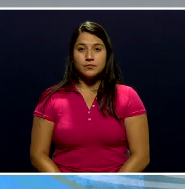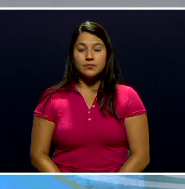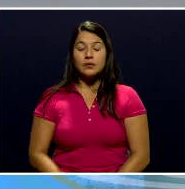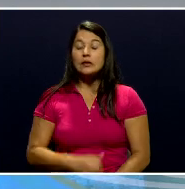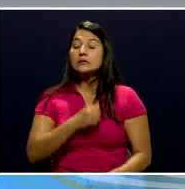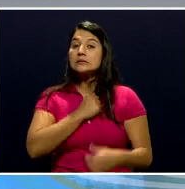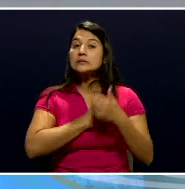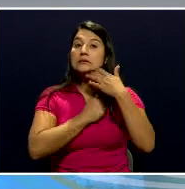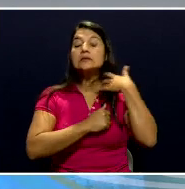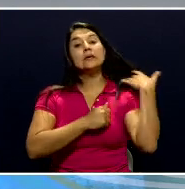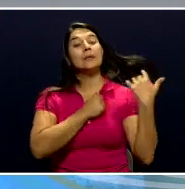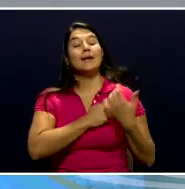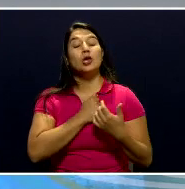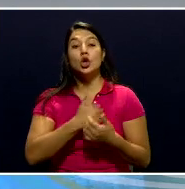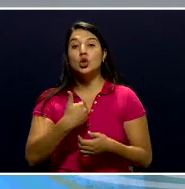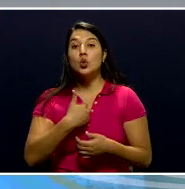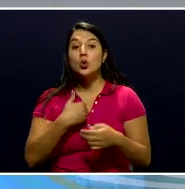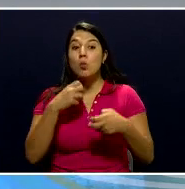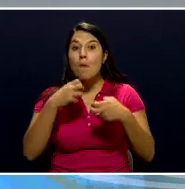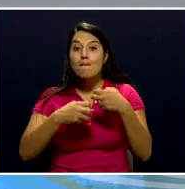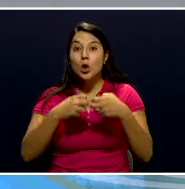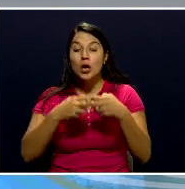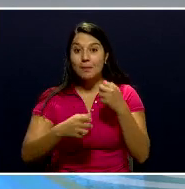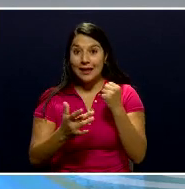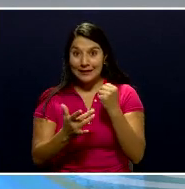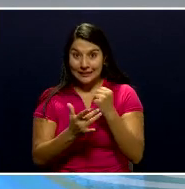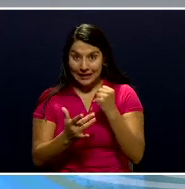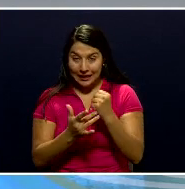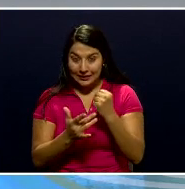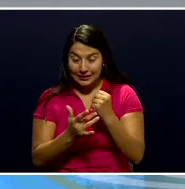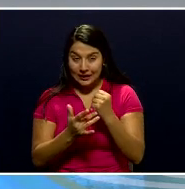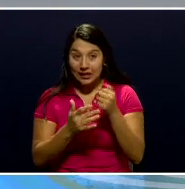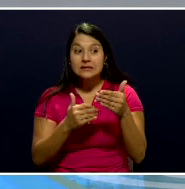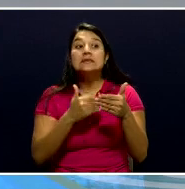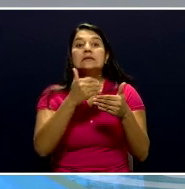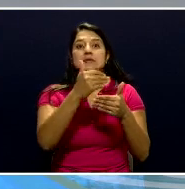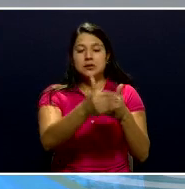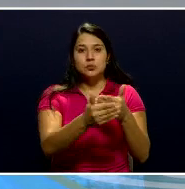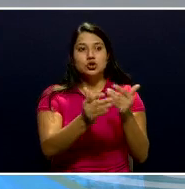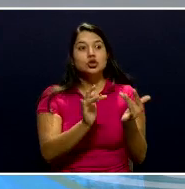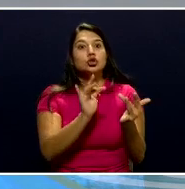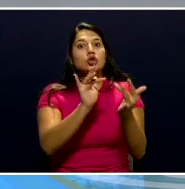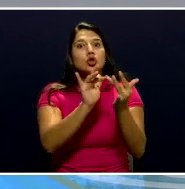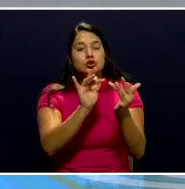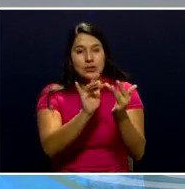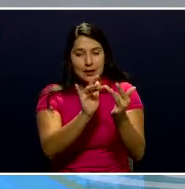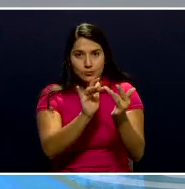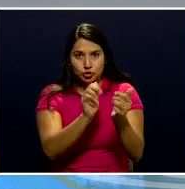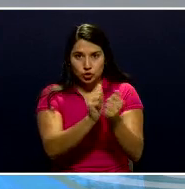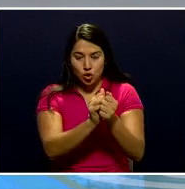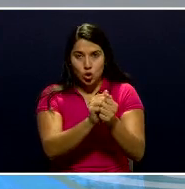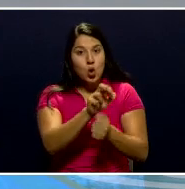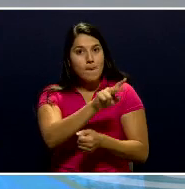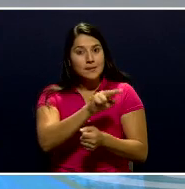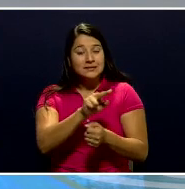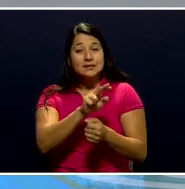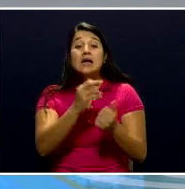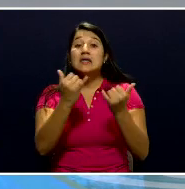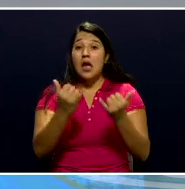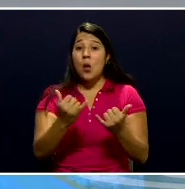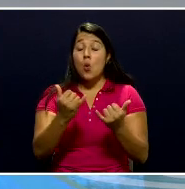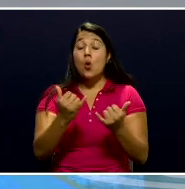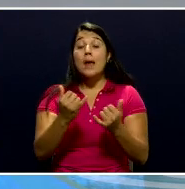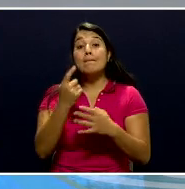Hemos tenido un inconveniente técnico, luego vamos a dar lugar a esa información. Ahora vamos a hacer un